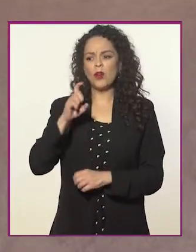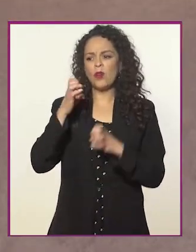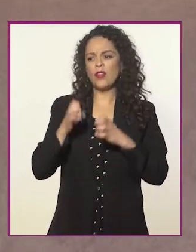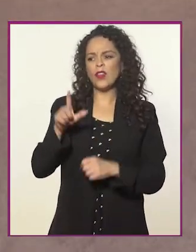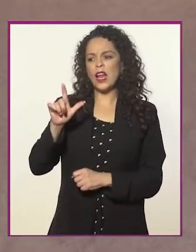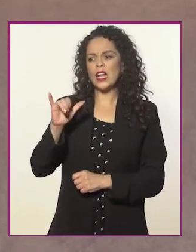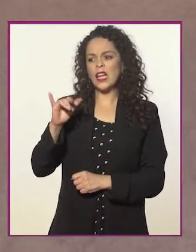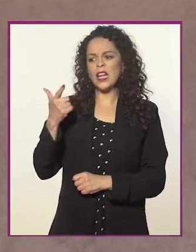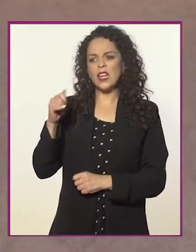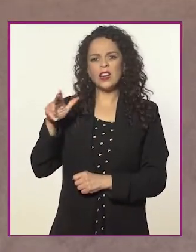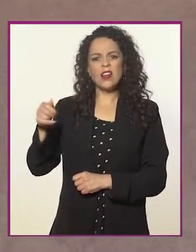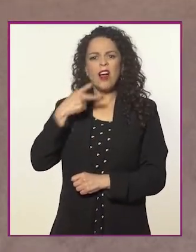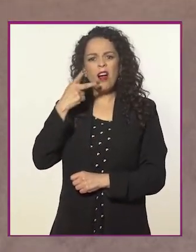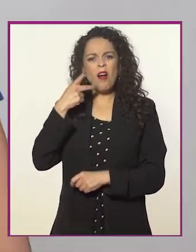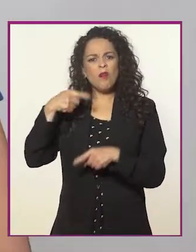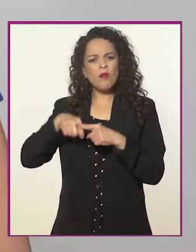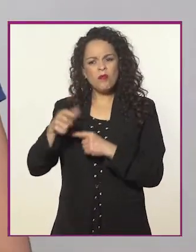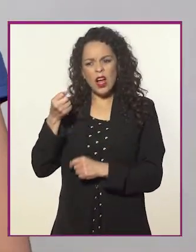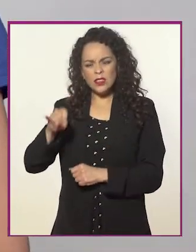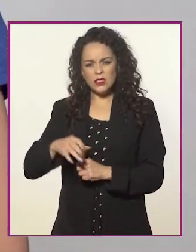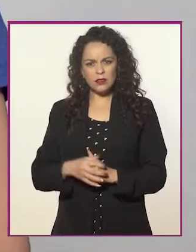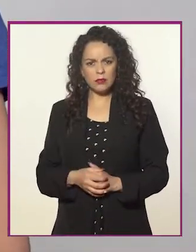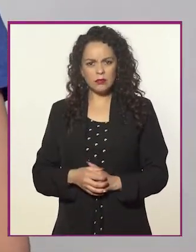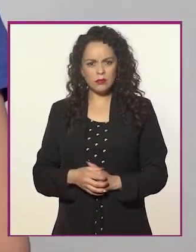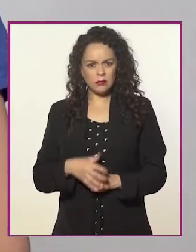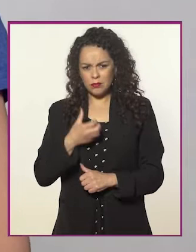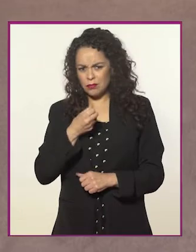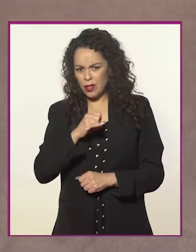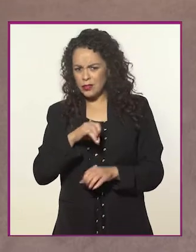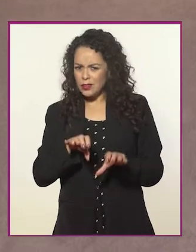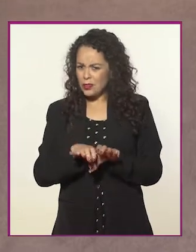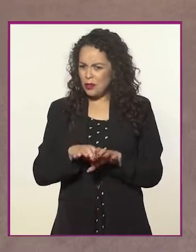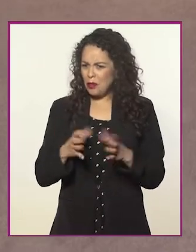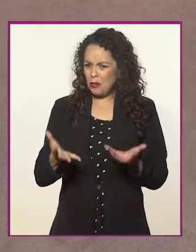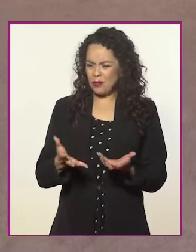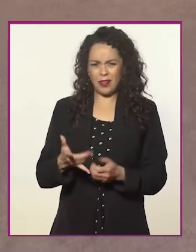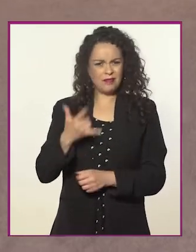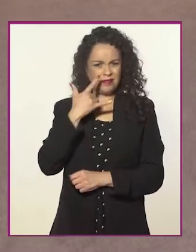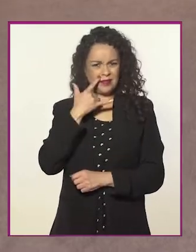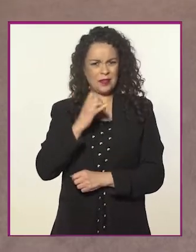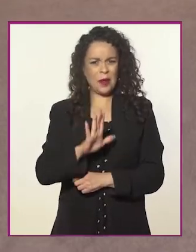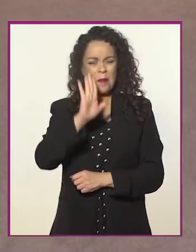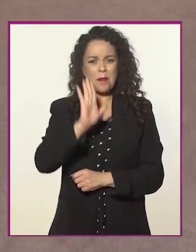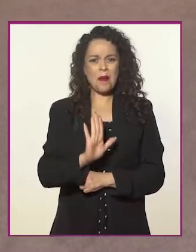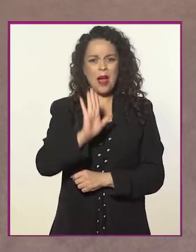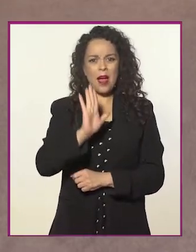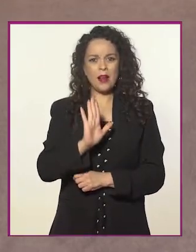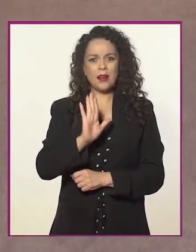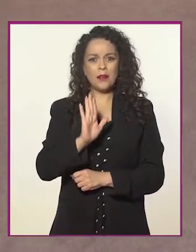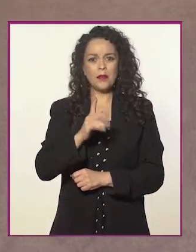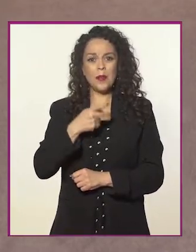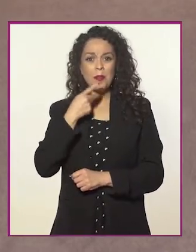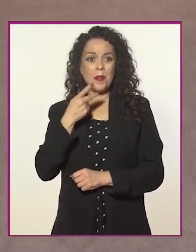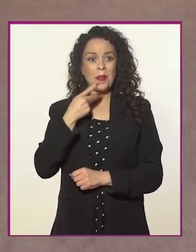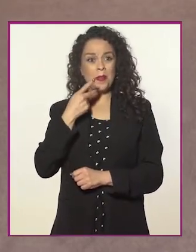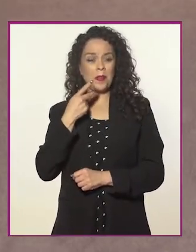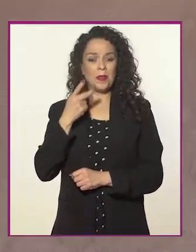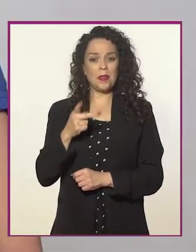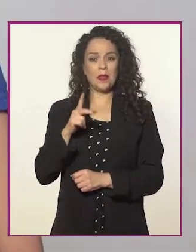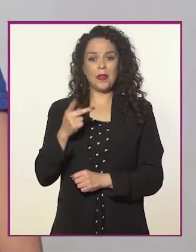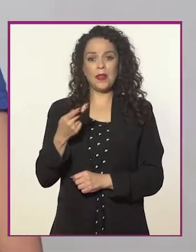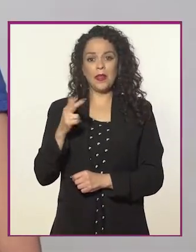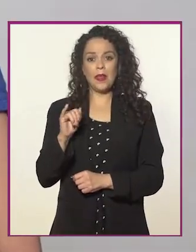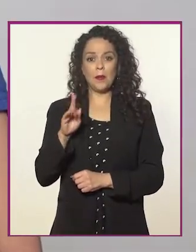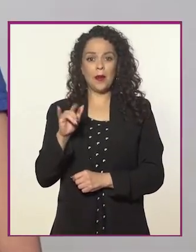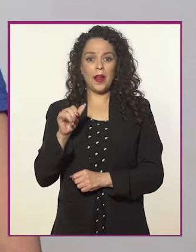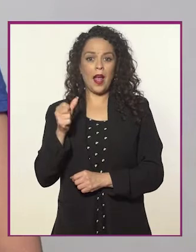con Lili y Gina empiezan a hablar así? ¿así como? Ay, no sé. Parecen como si Iblirin y sí. Oh,